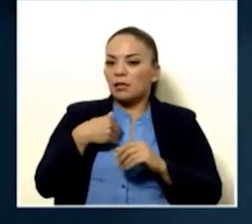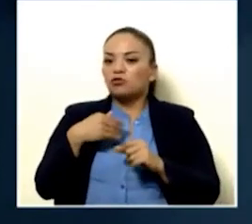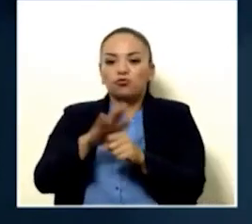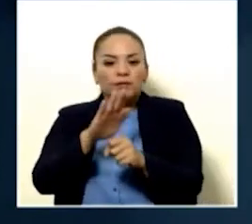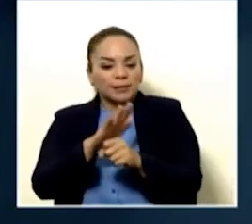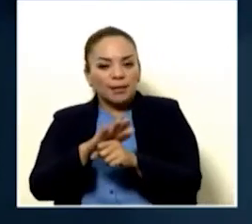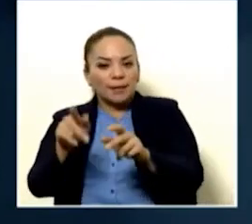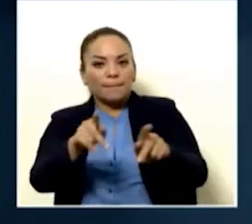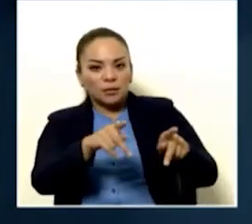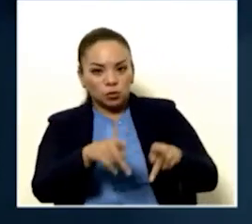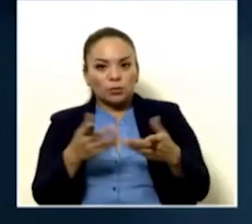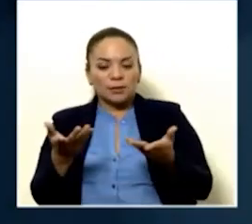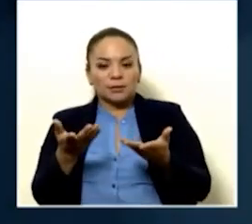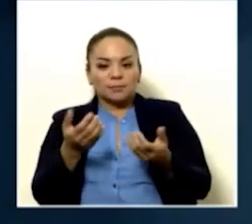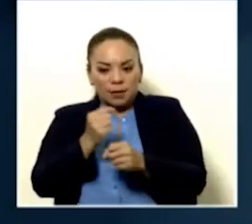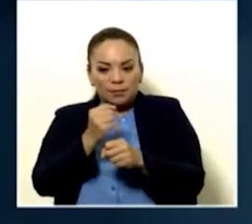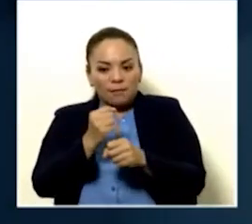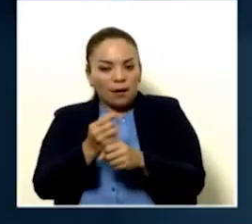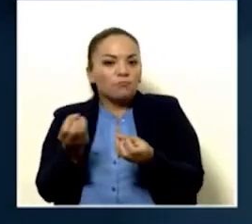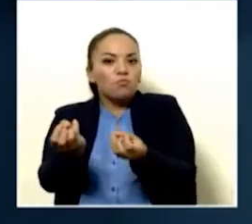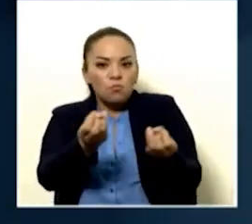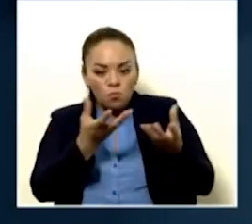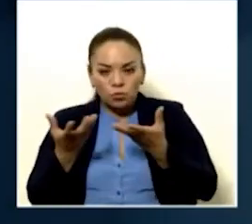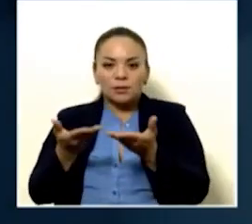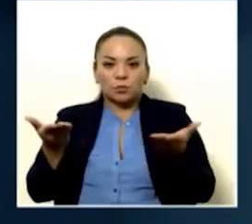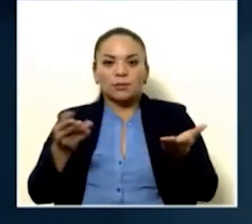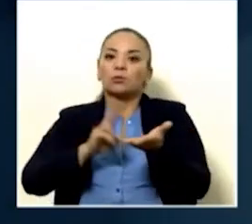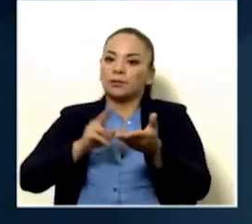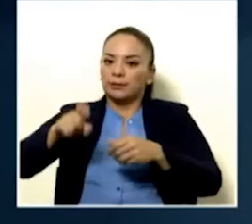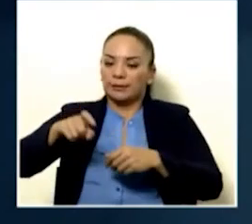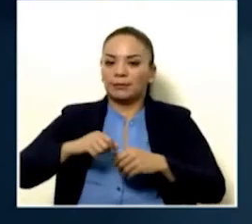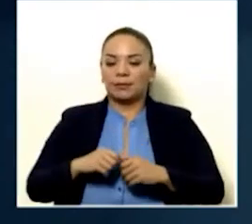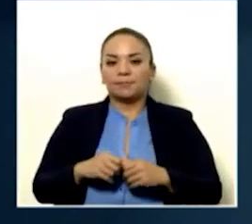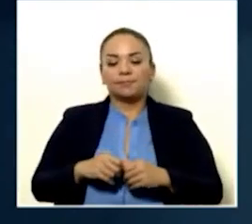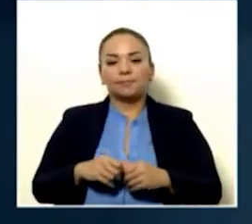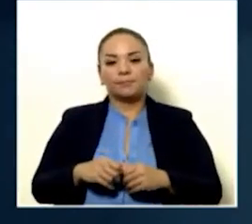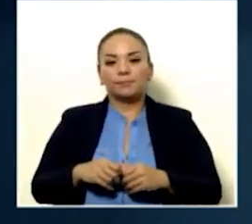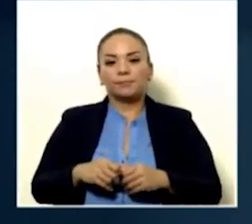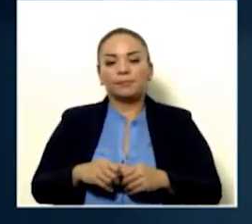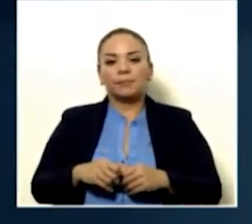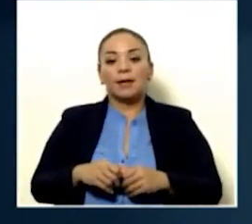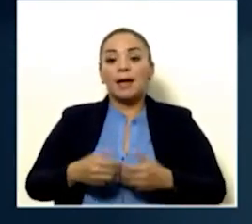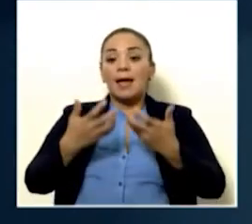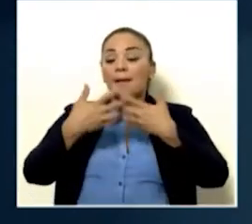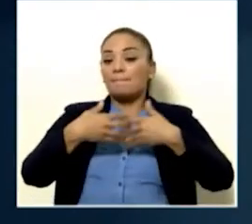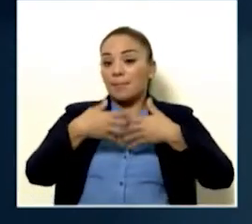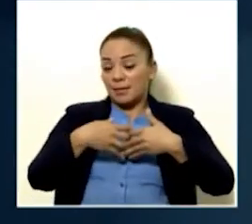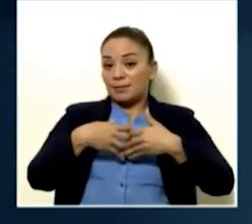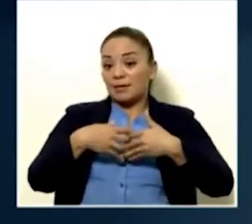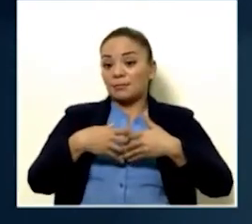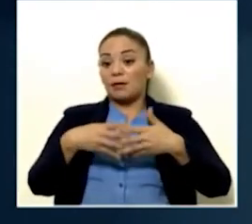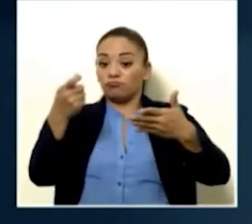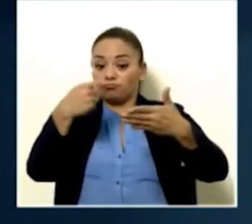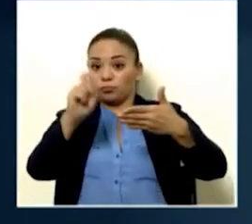para poder manejar el nivel de volumen que esos contratos ocupan. Los que pasaban esos requisitos de admisibilidad entonces iban